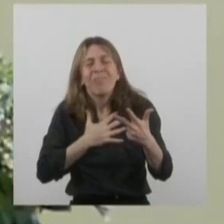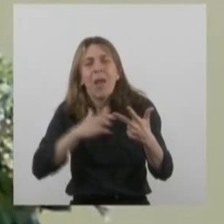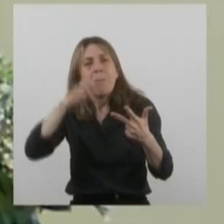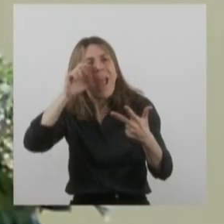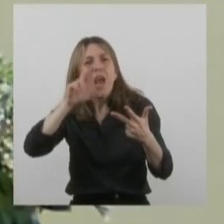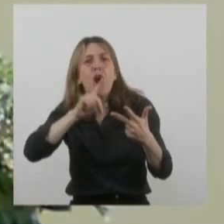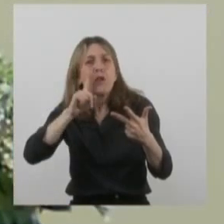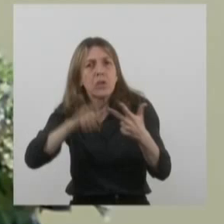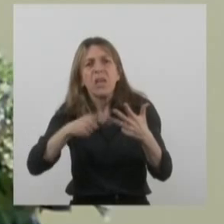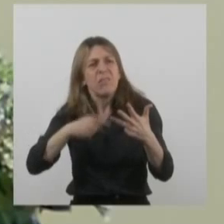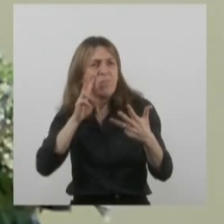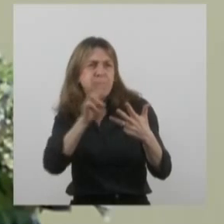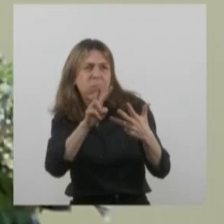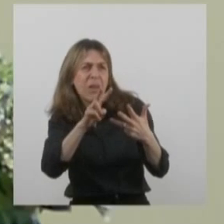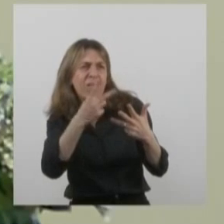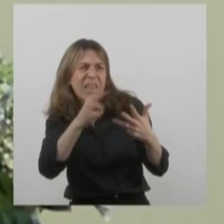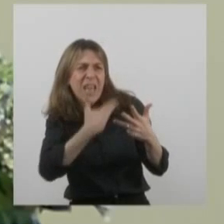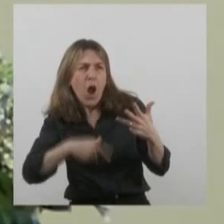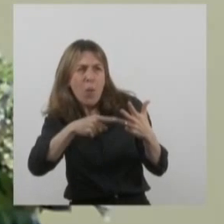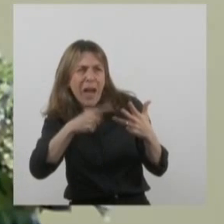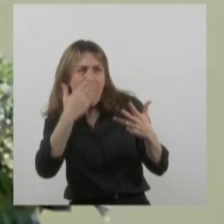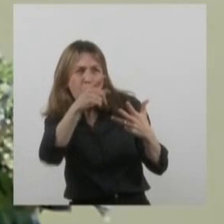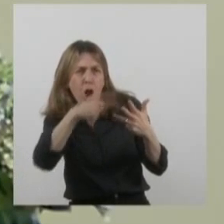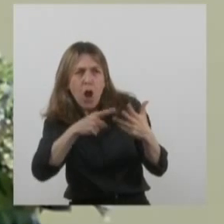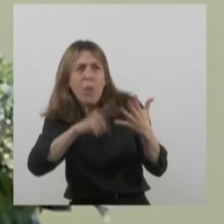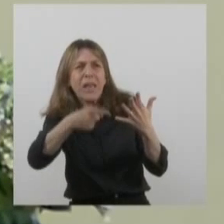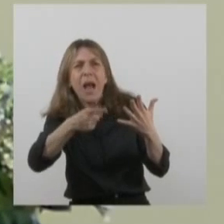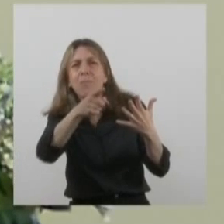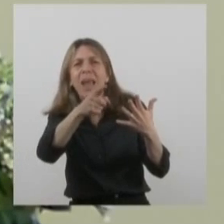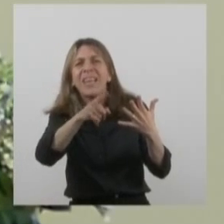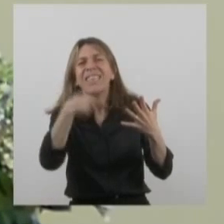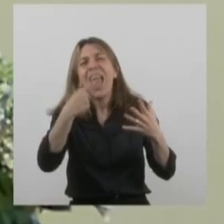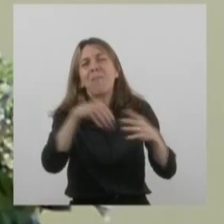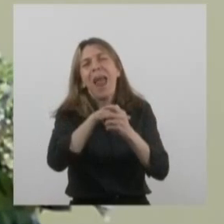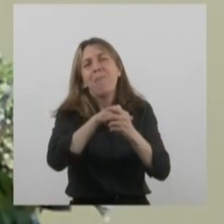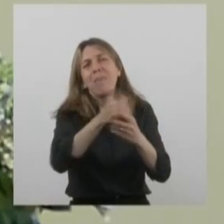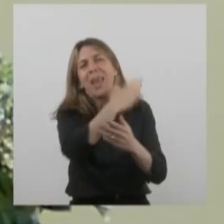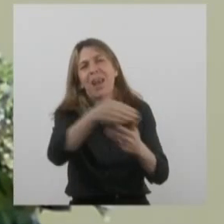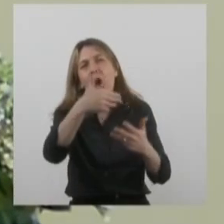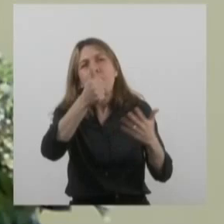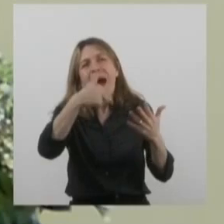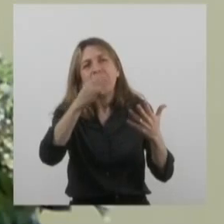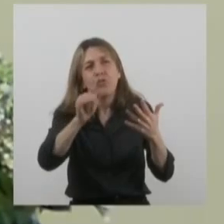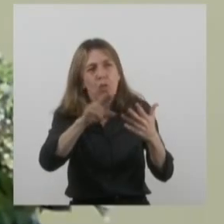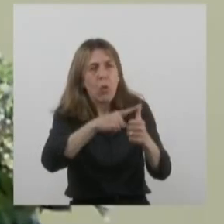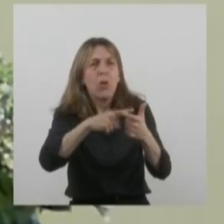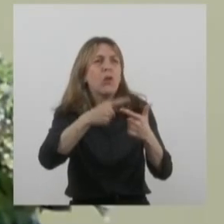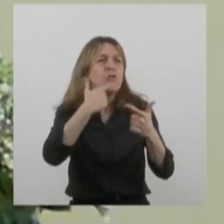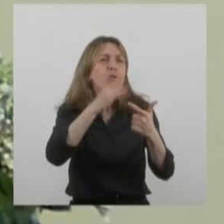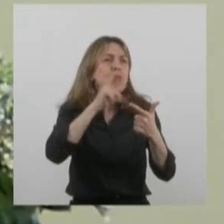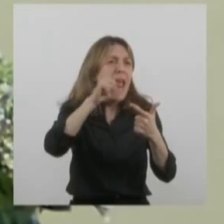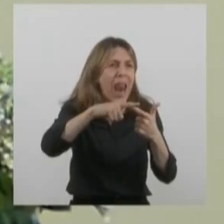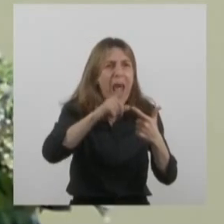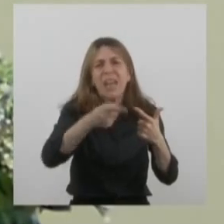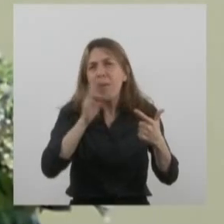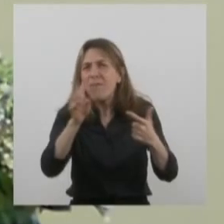Perotti, lo veo al vicegobernador Manuel Calvo de Córdoba, lo veo a mi amigo de siempre Juan Mansur, a Ricardo Quintela, lo